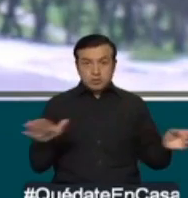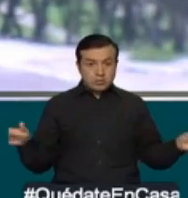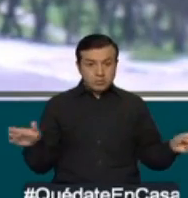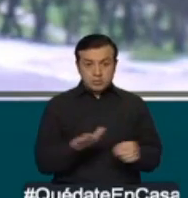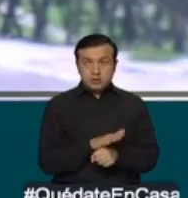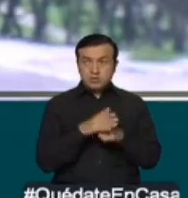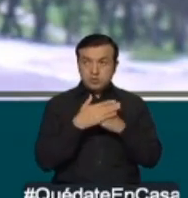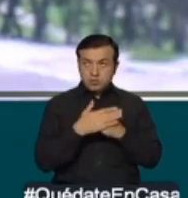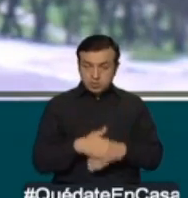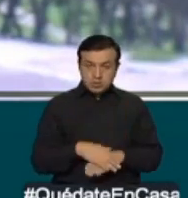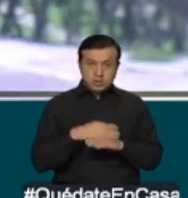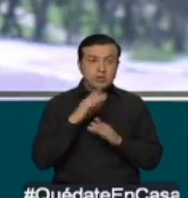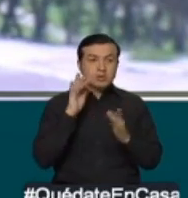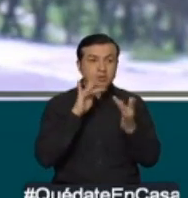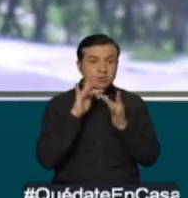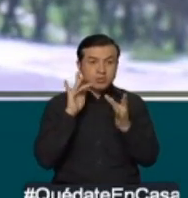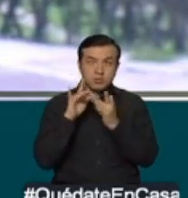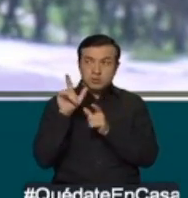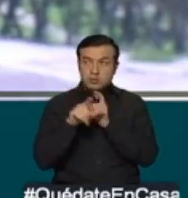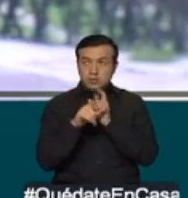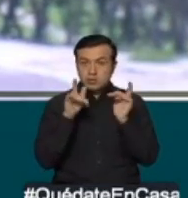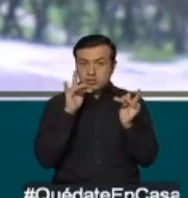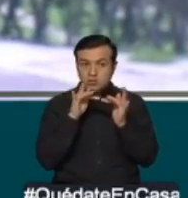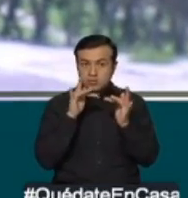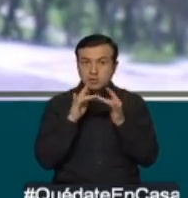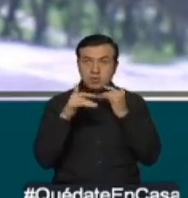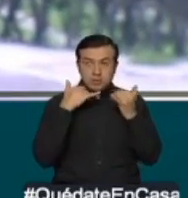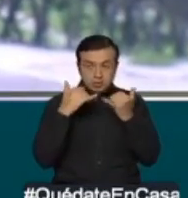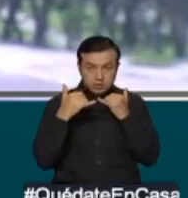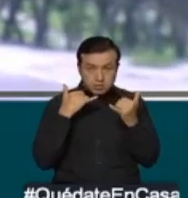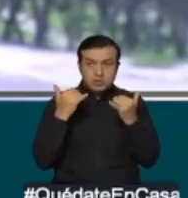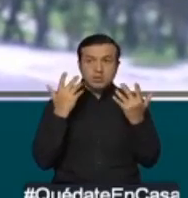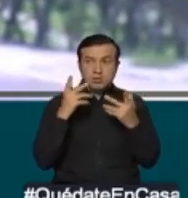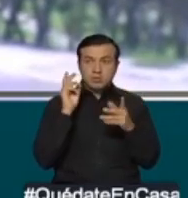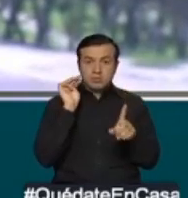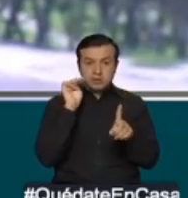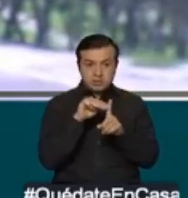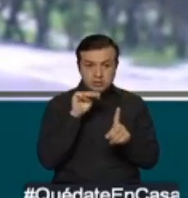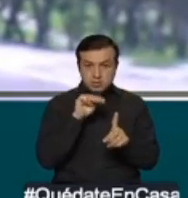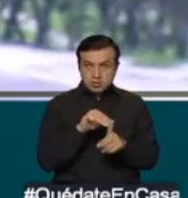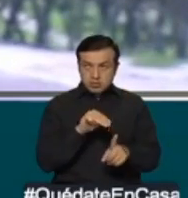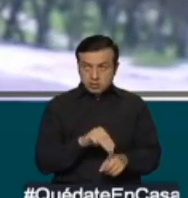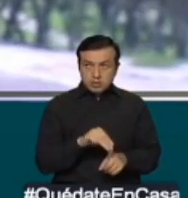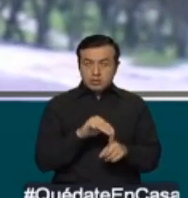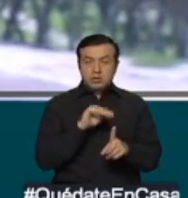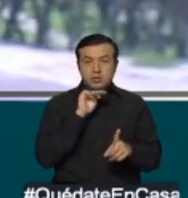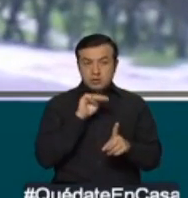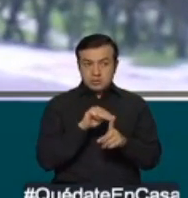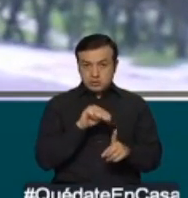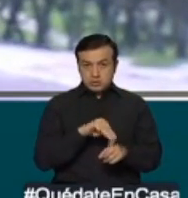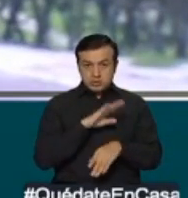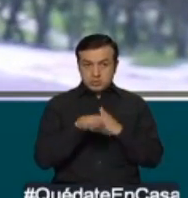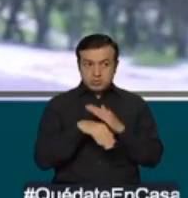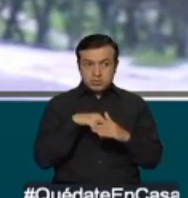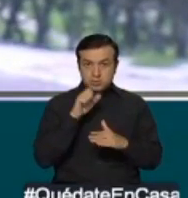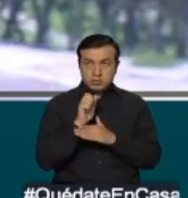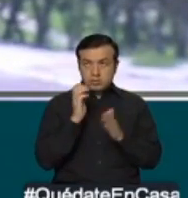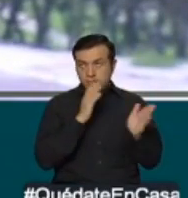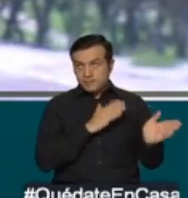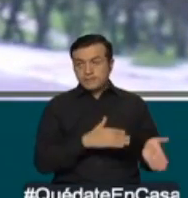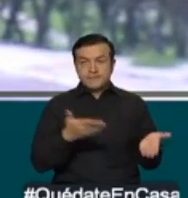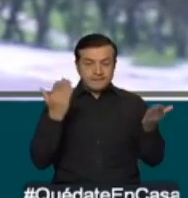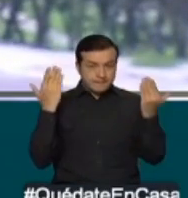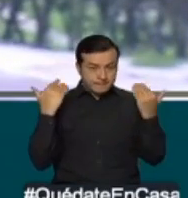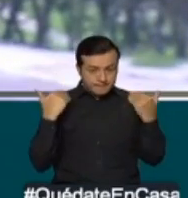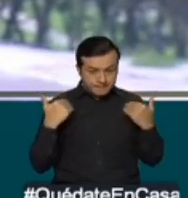completa es decir podemos contactarnos con ellos vamos a llamarlos un mensaje descrito a todos los ecuatorianos e